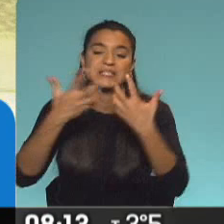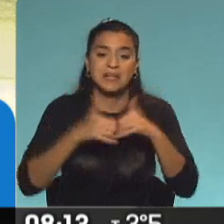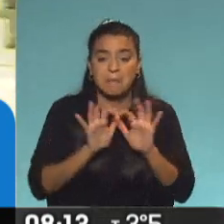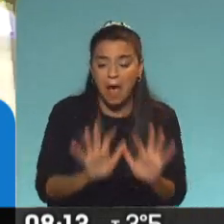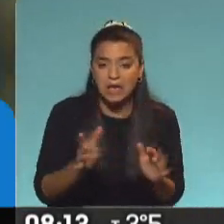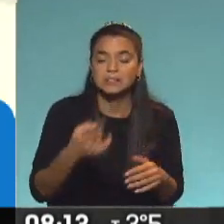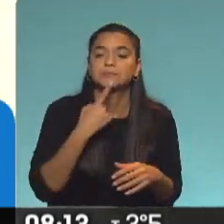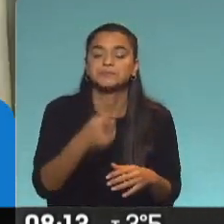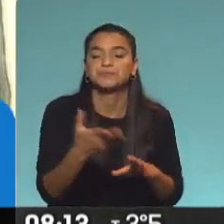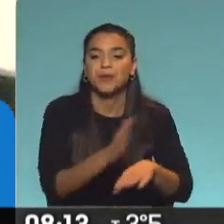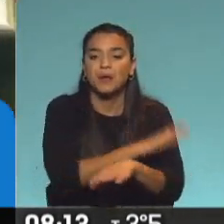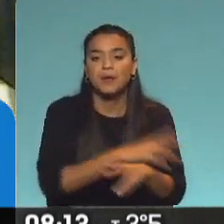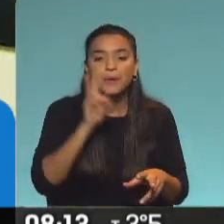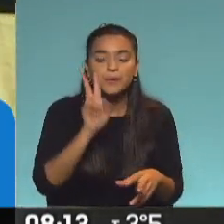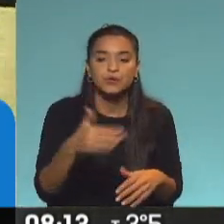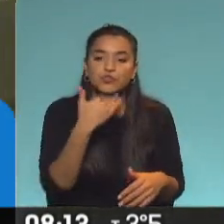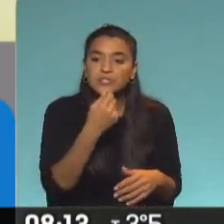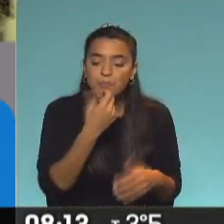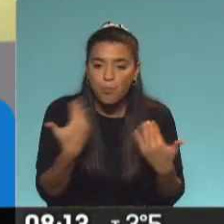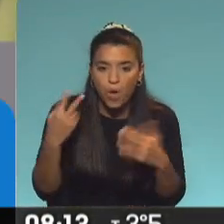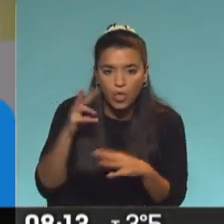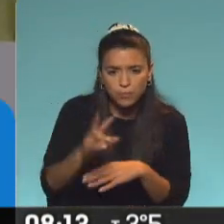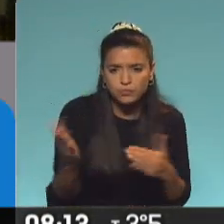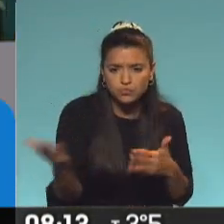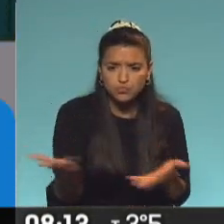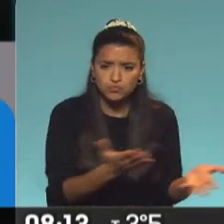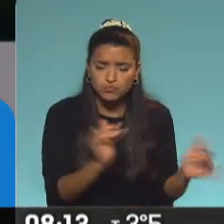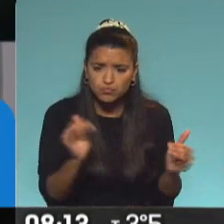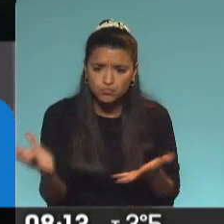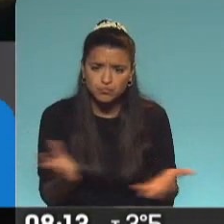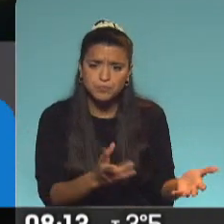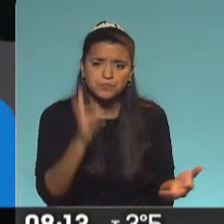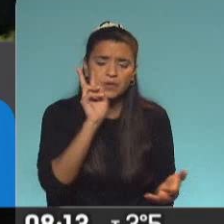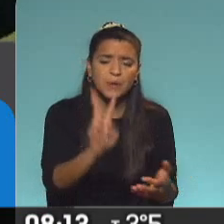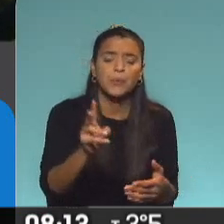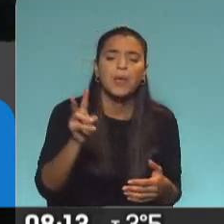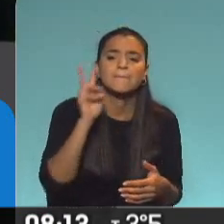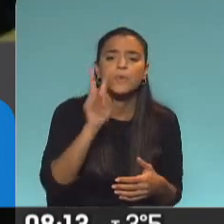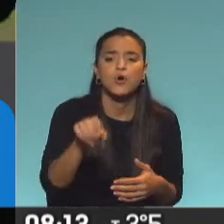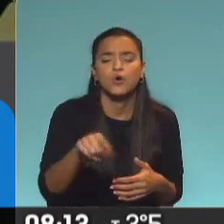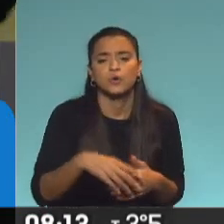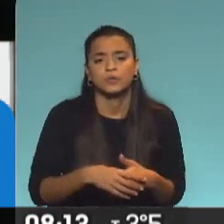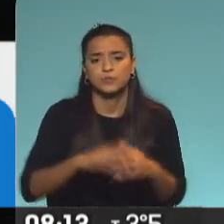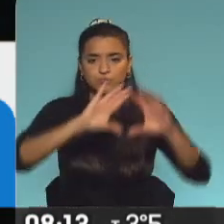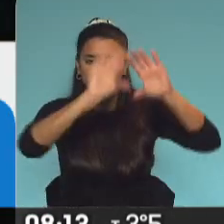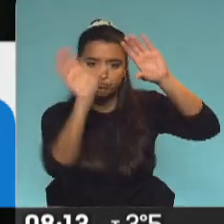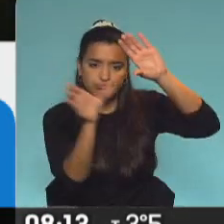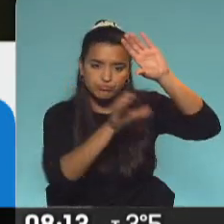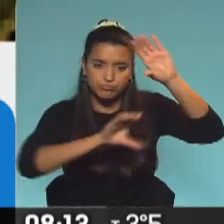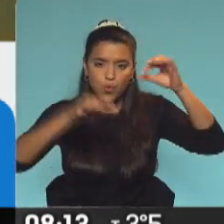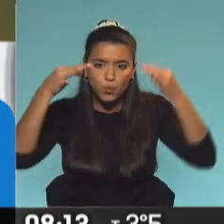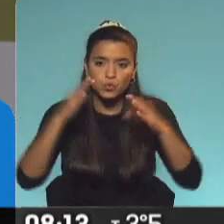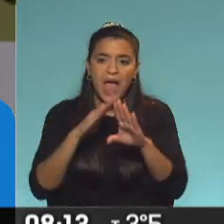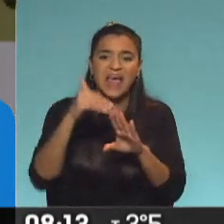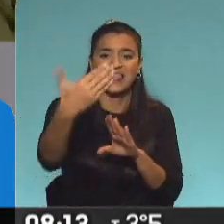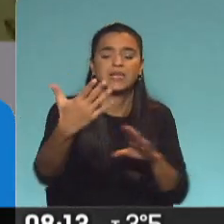veíamos, no sé si me puedo acercar hacia allá, Sí, por favor. veíamos acá en parte del ducto, o sea, justamente